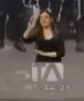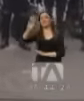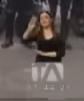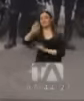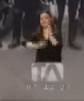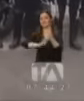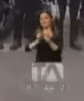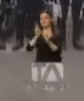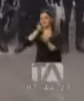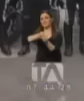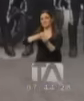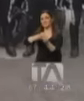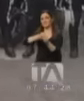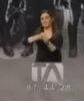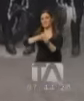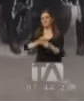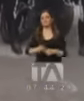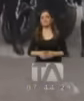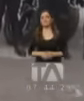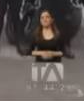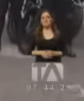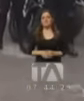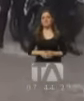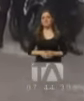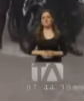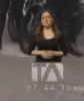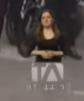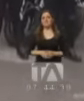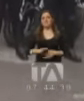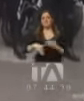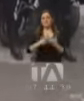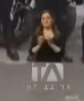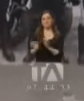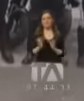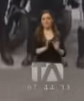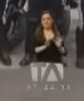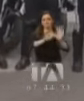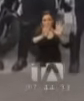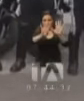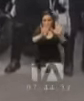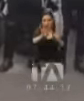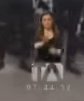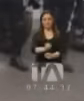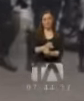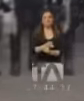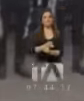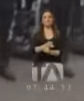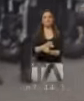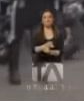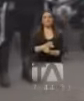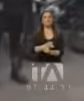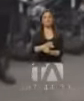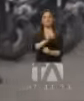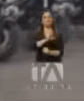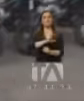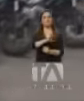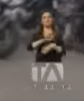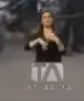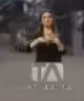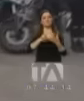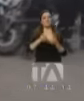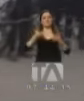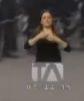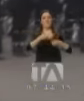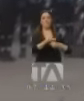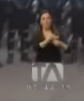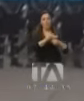34.646 aficionados. Y sobre todo, como le vuelvo a insistir, está todo listo, son 9 instituciones metropolitanas que vamos a estar aquí, con